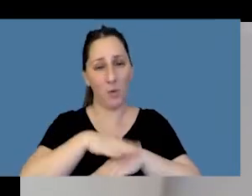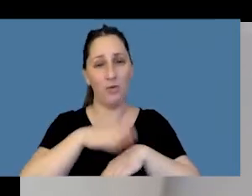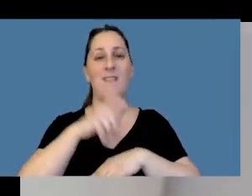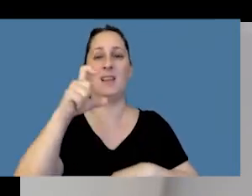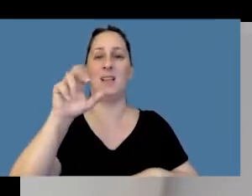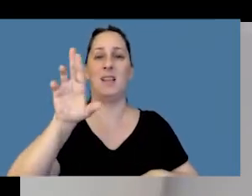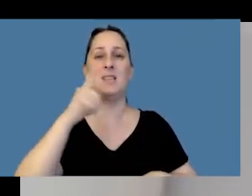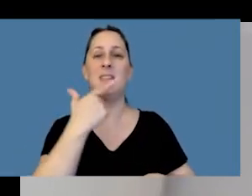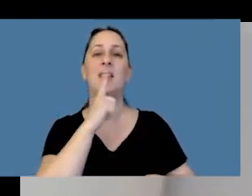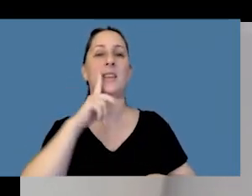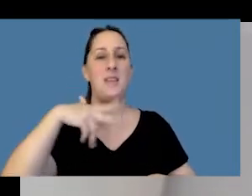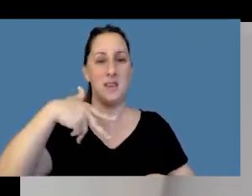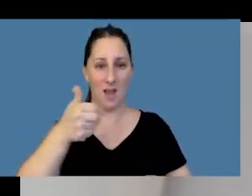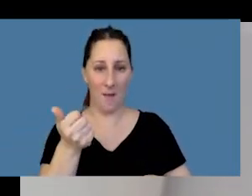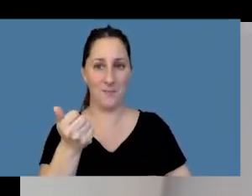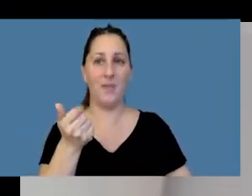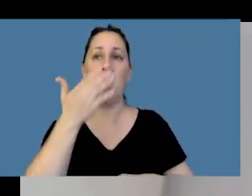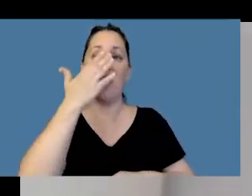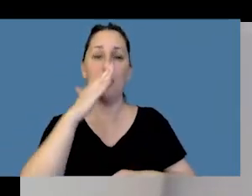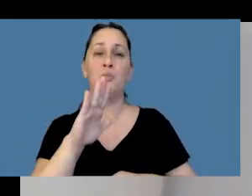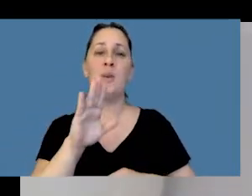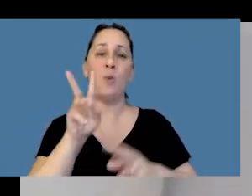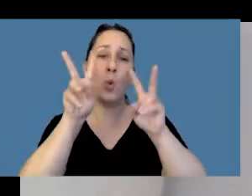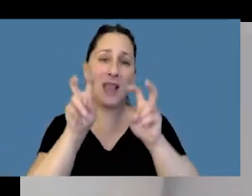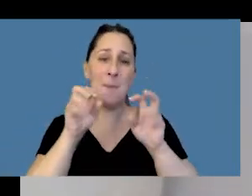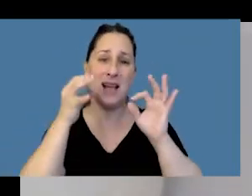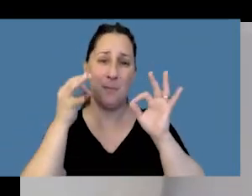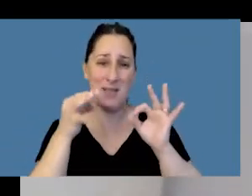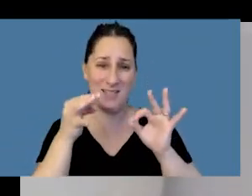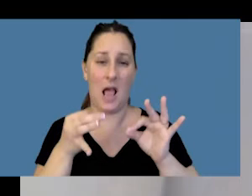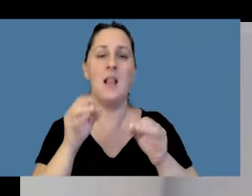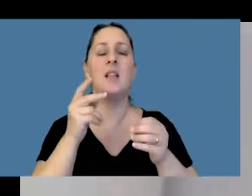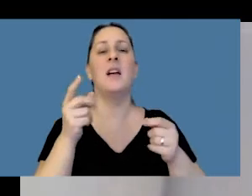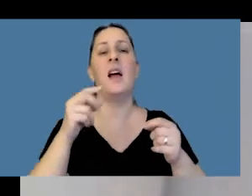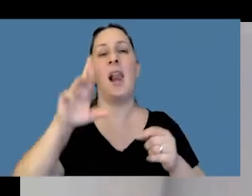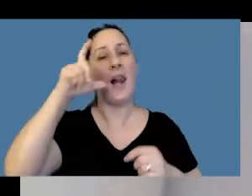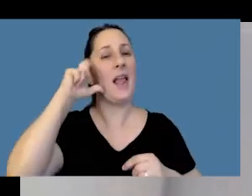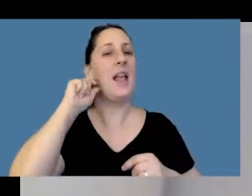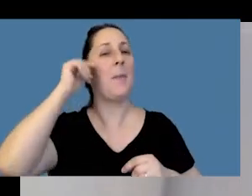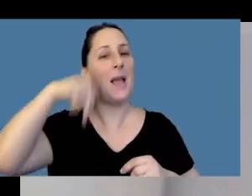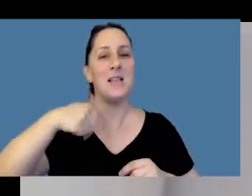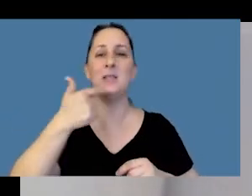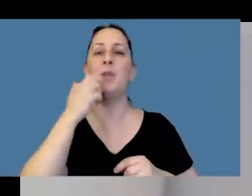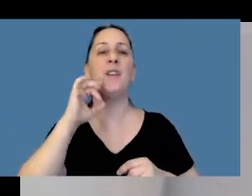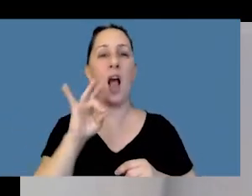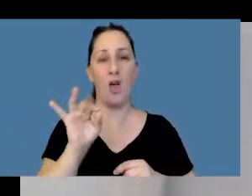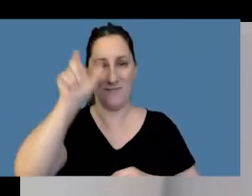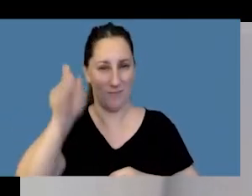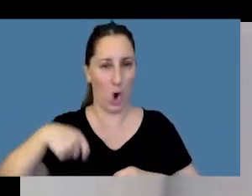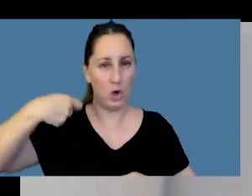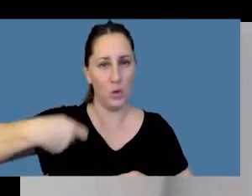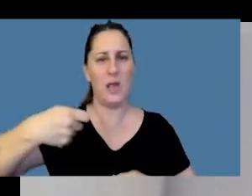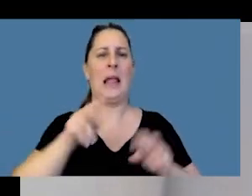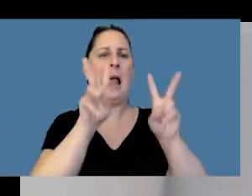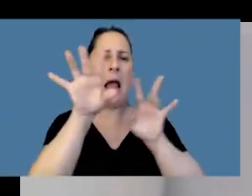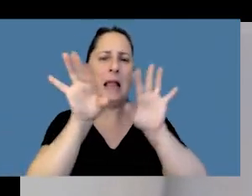y después, como siempre, trataremos un tema especial, en esta oportunidad el régimen simplificado de pequeños contribuyentes, los aspectos relevantes